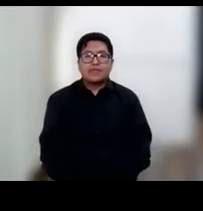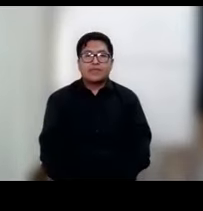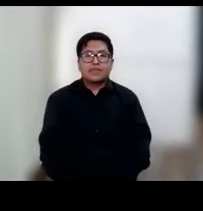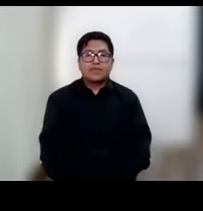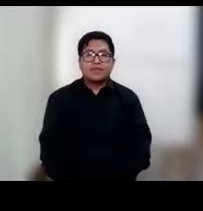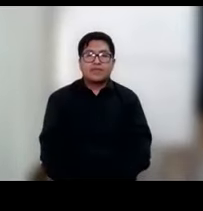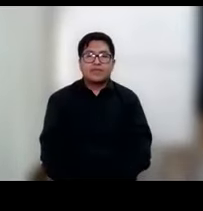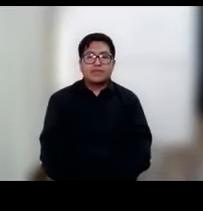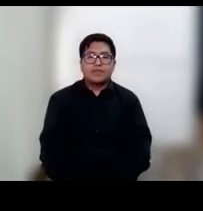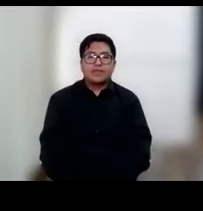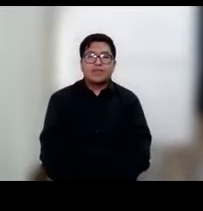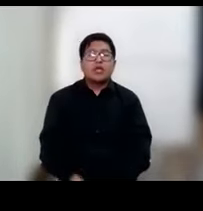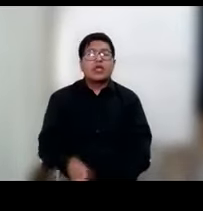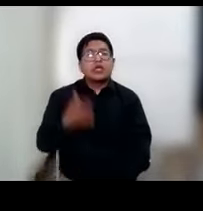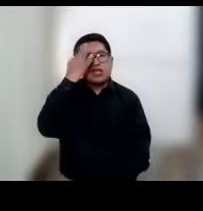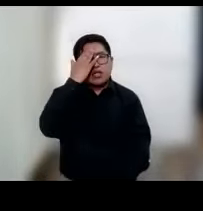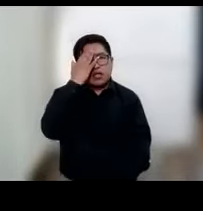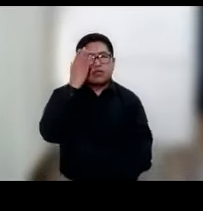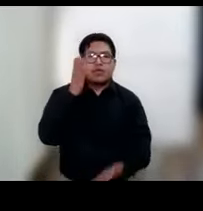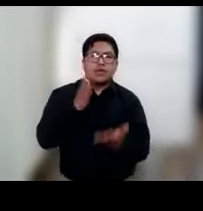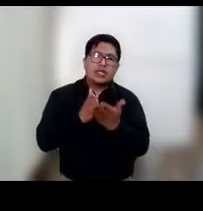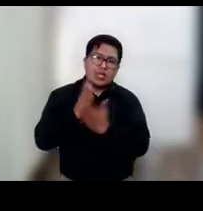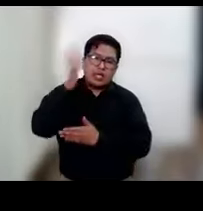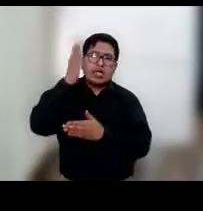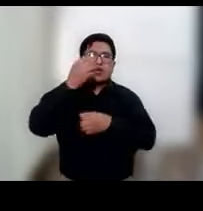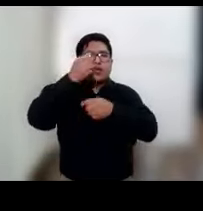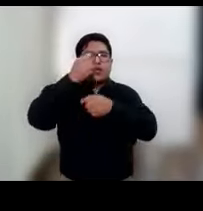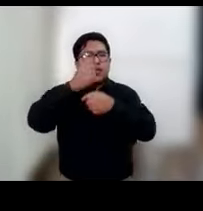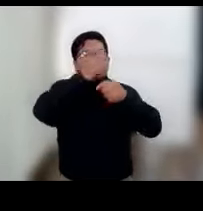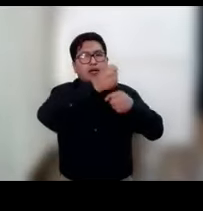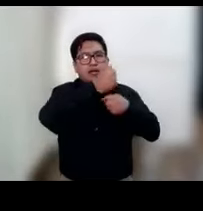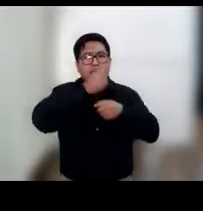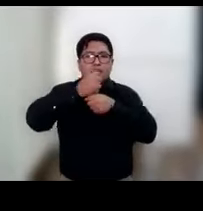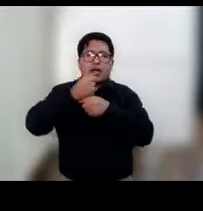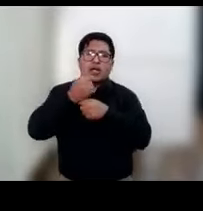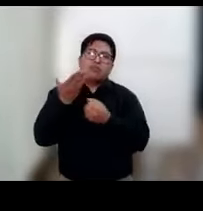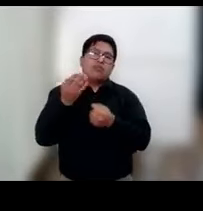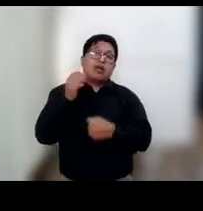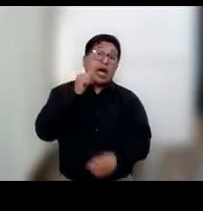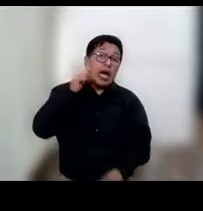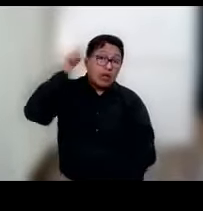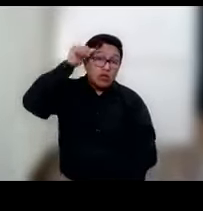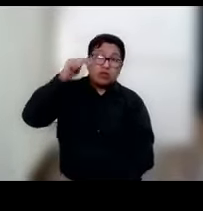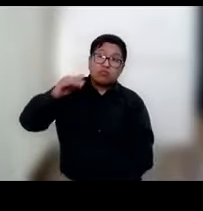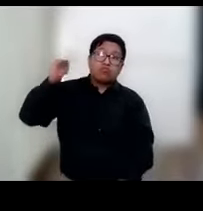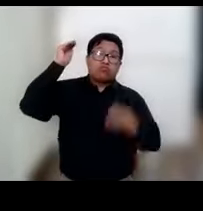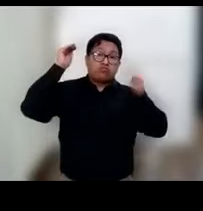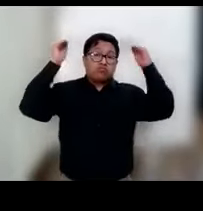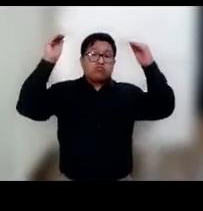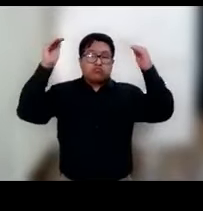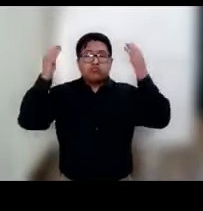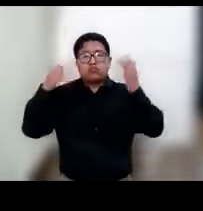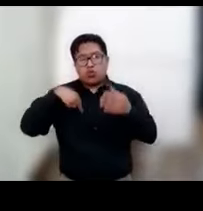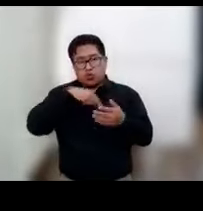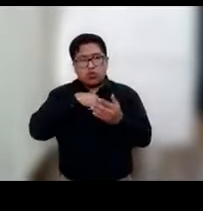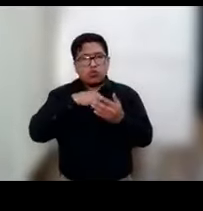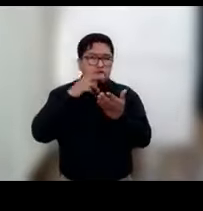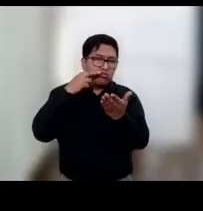y derechos laborales de las personas mayores de trabajadores formalmente reconocidos